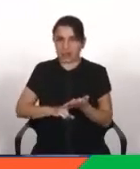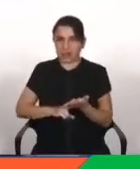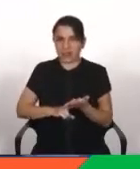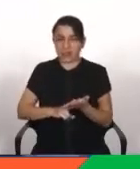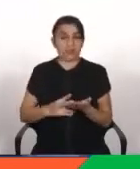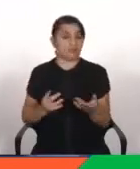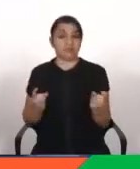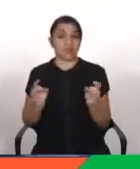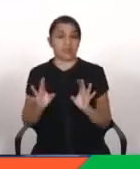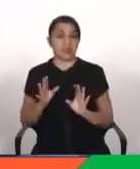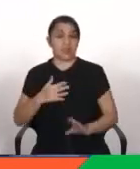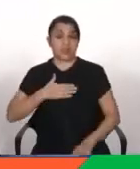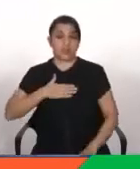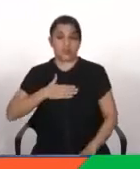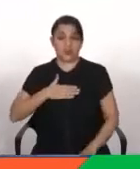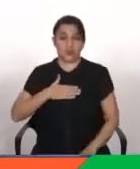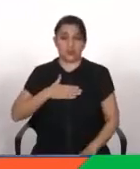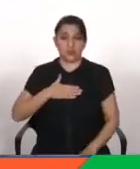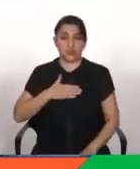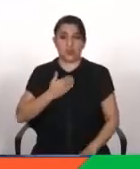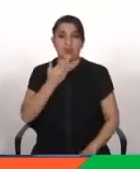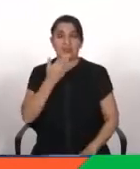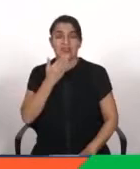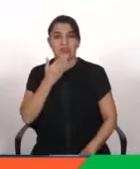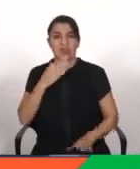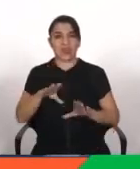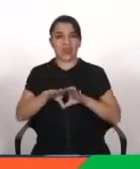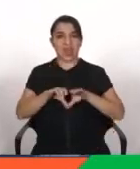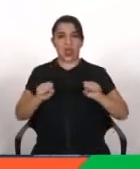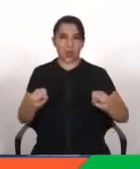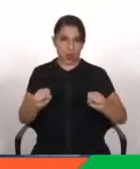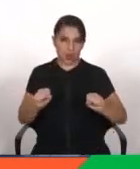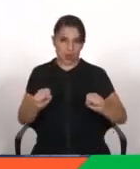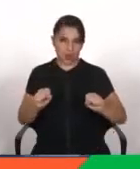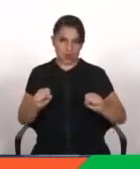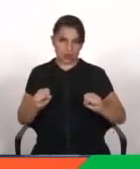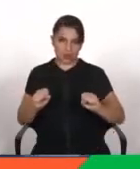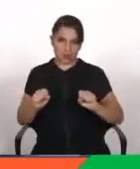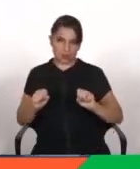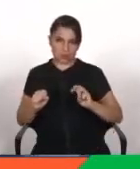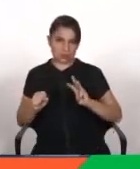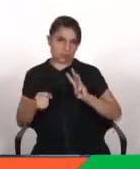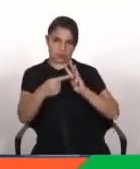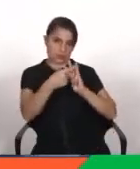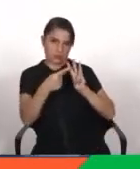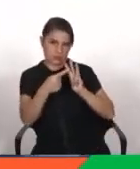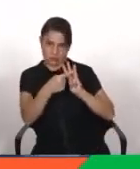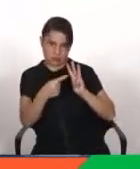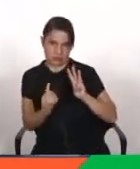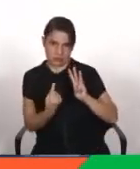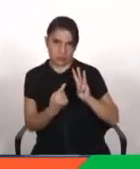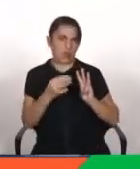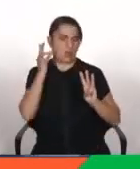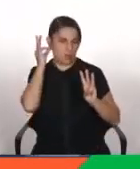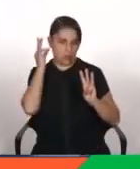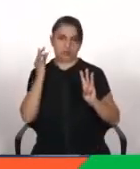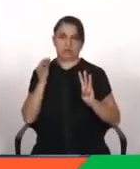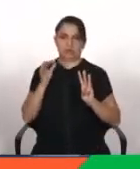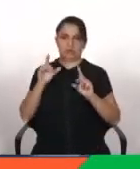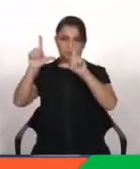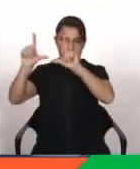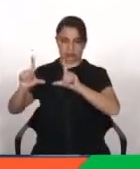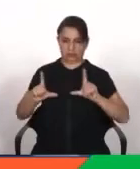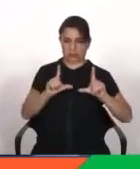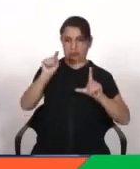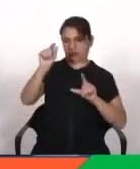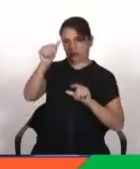Así que, bueno, y también muy de acuerdo con la Javi, que sí, a veces también en divulgación nos pasa eso, que solo por